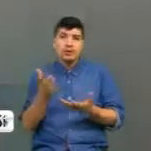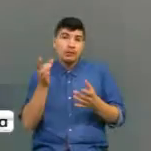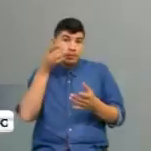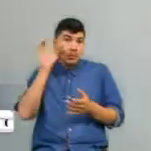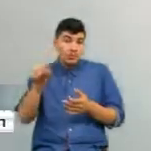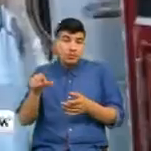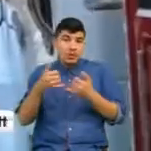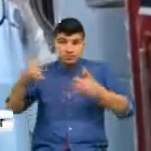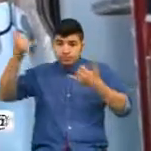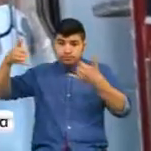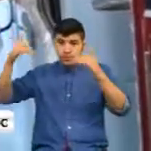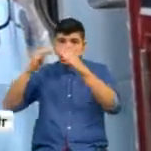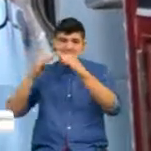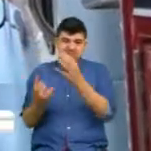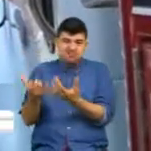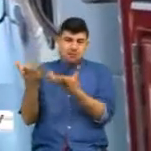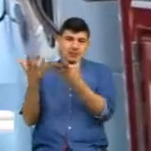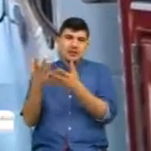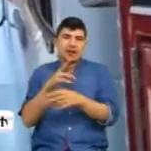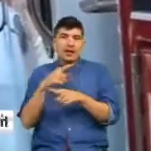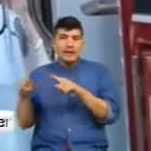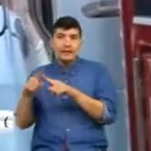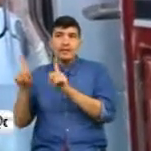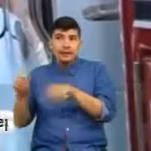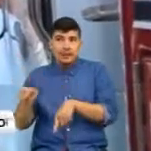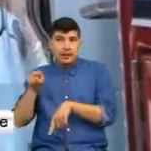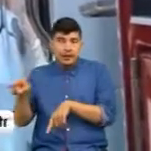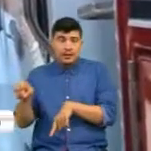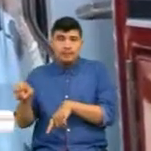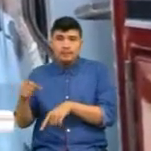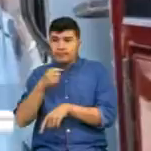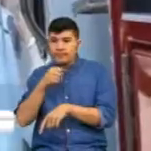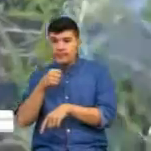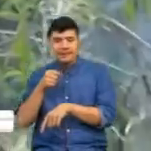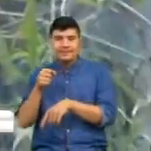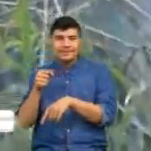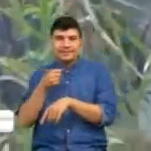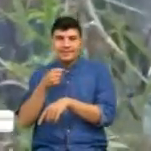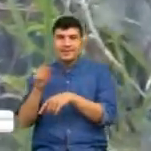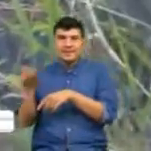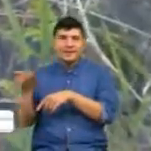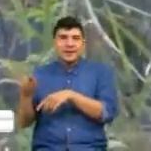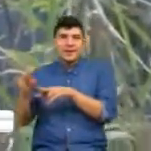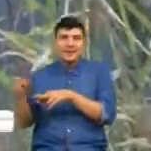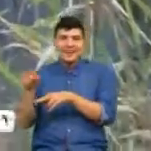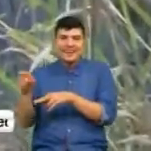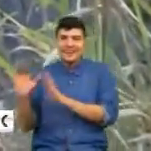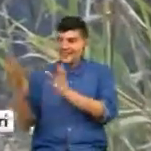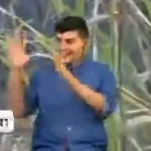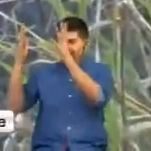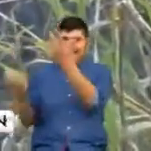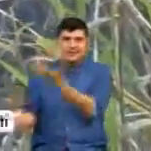posible cortocircuito. En otras noticias, igualmente una conflagración, esta vez forestal, ocurrió en zona verde de los barrios Torres del Castillo